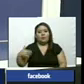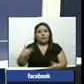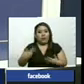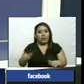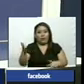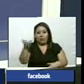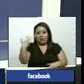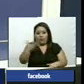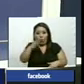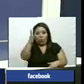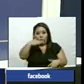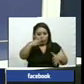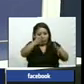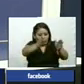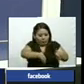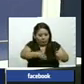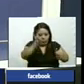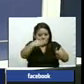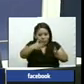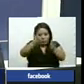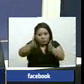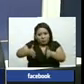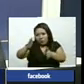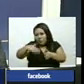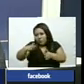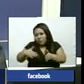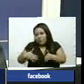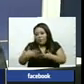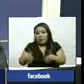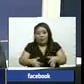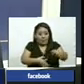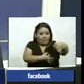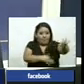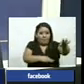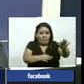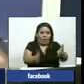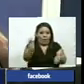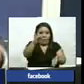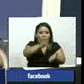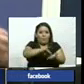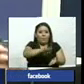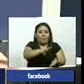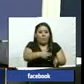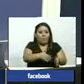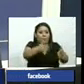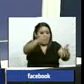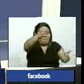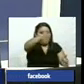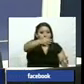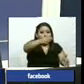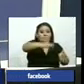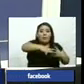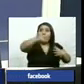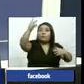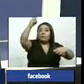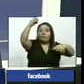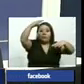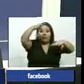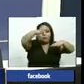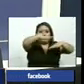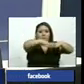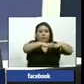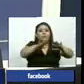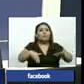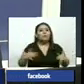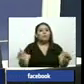separando la basura, los desechos, el papel se recicla, tenemos paneles solares, estamos tratando